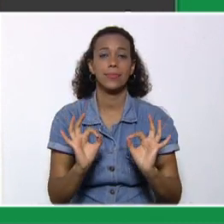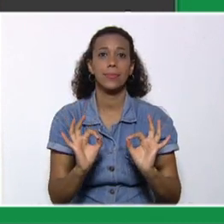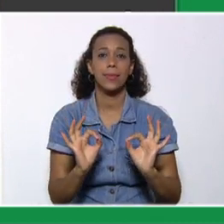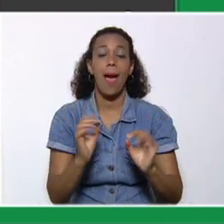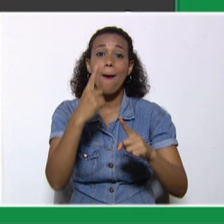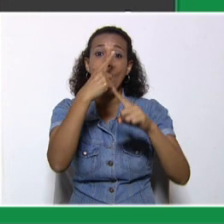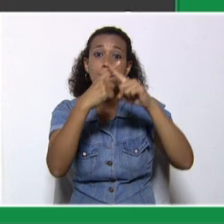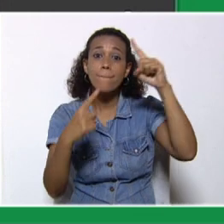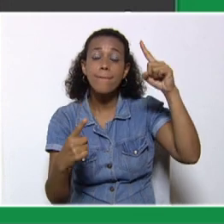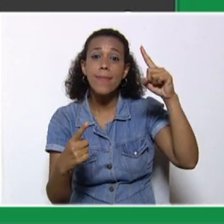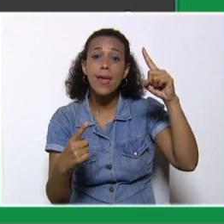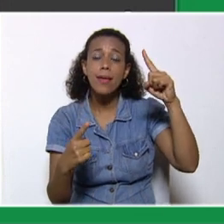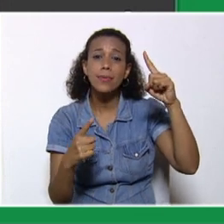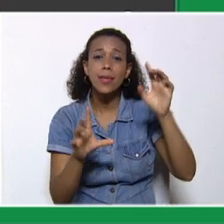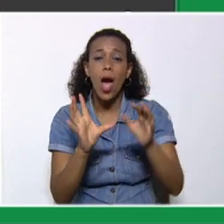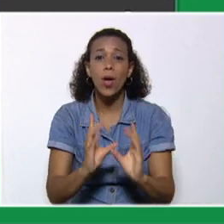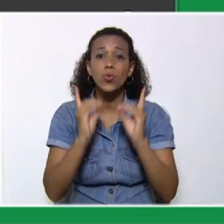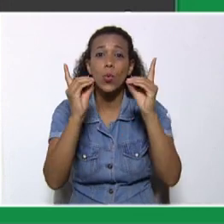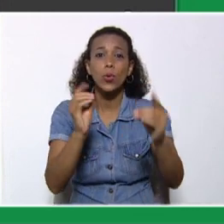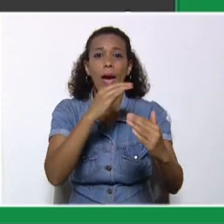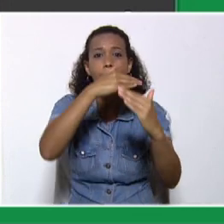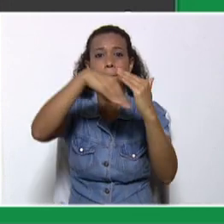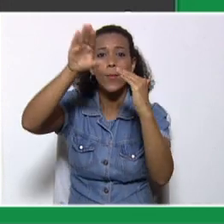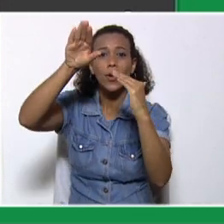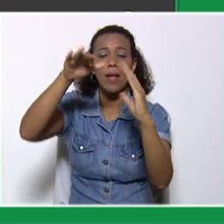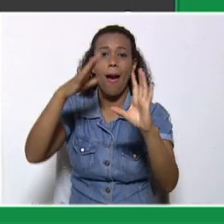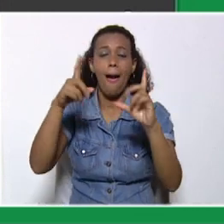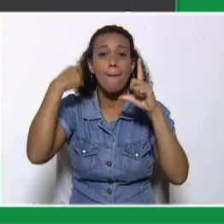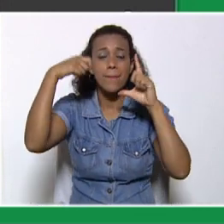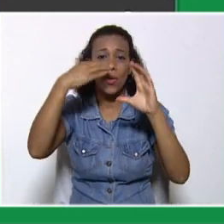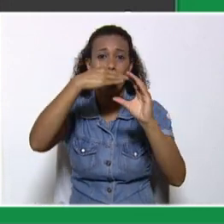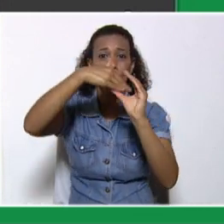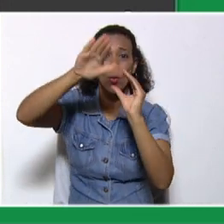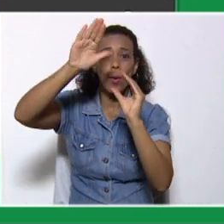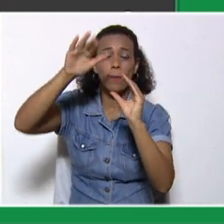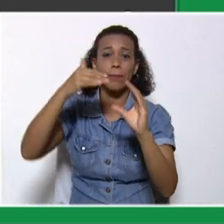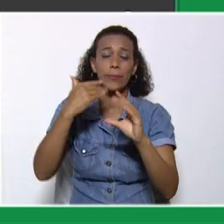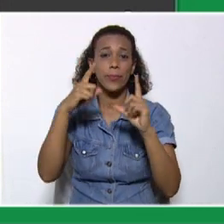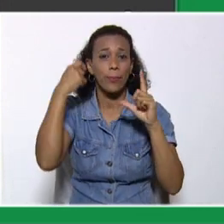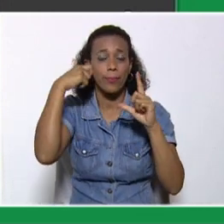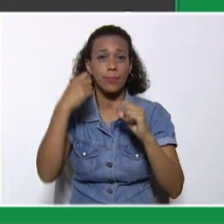Colocamos media y le damos opción exportar video.